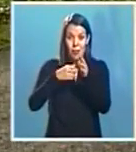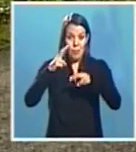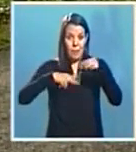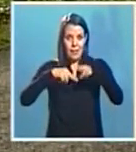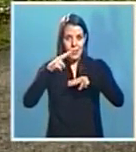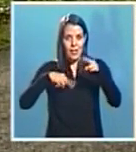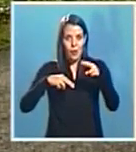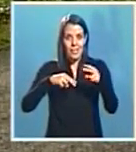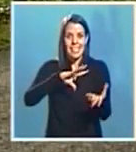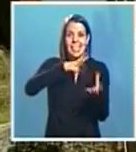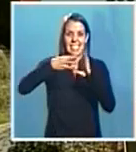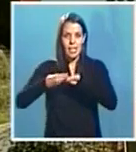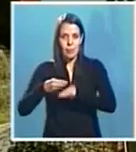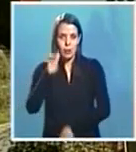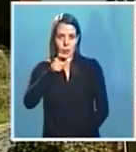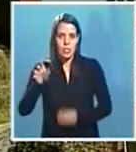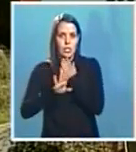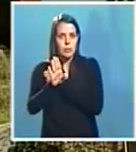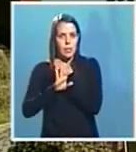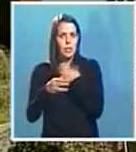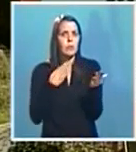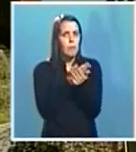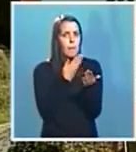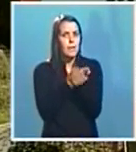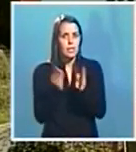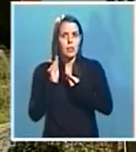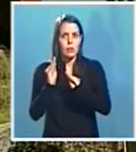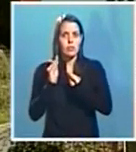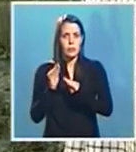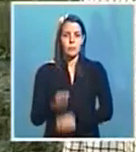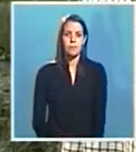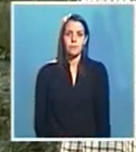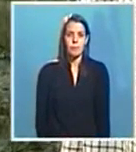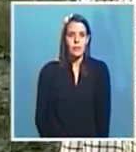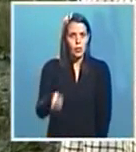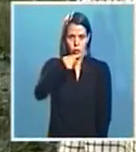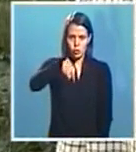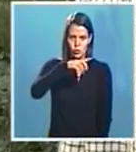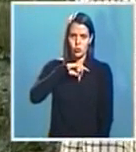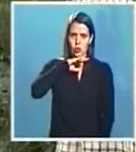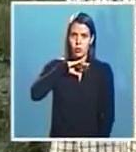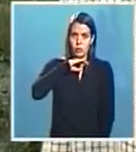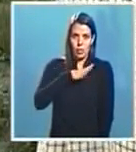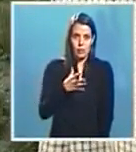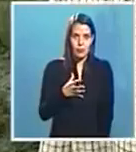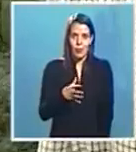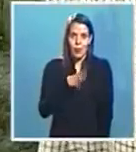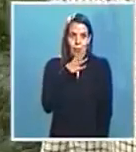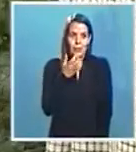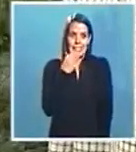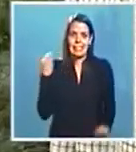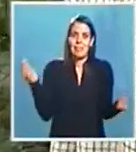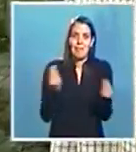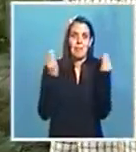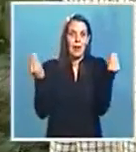atendendo as demandas dos veciños que reclamaban, entre outras cuestións, unha mellora nas comunicacións locais. Moi contentos. Todo o que sea mellorar, pois